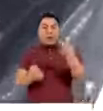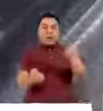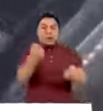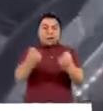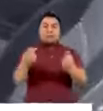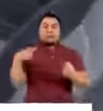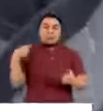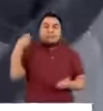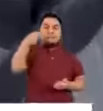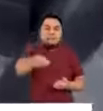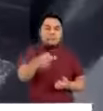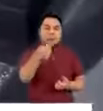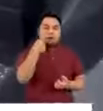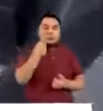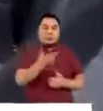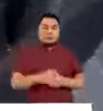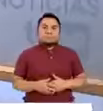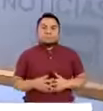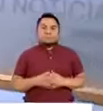culo dañado.